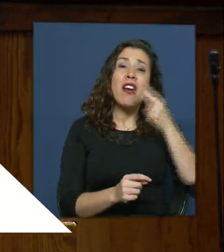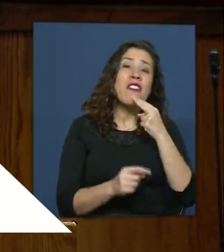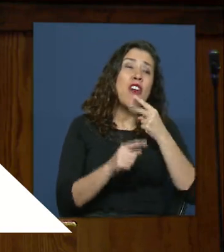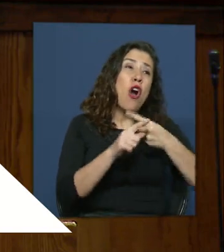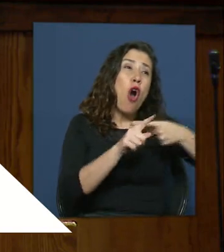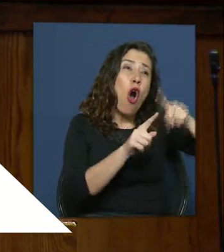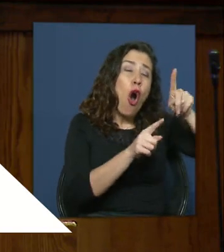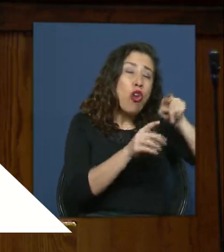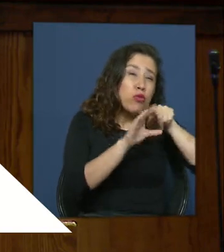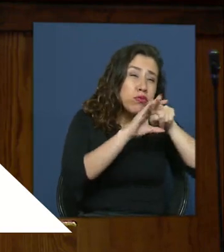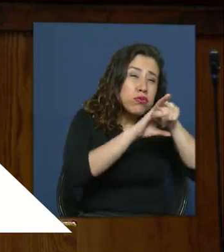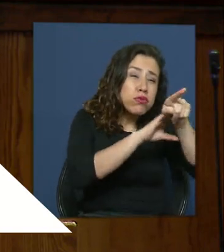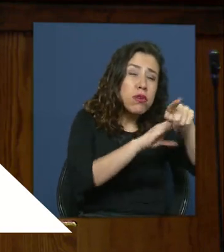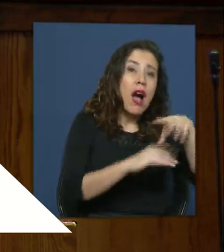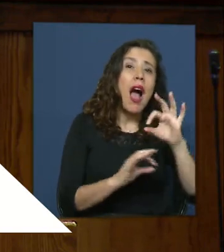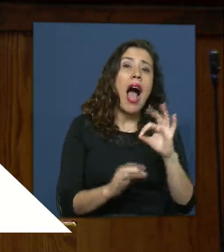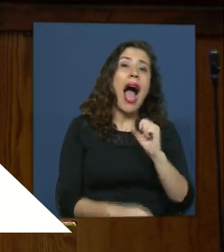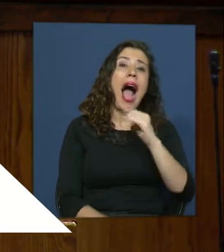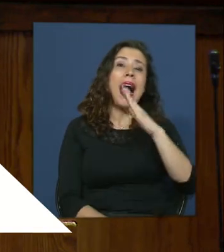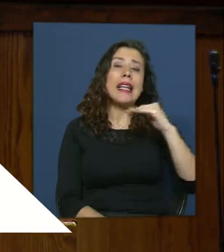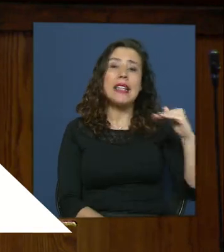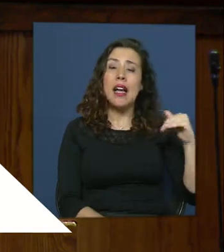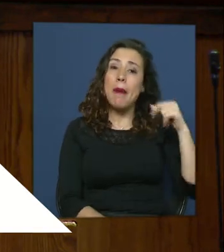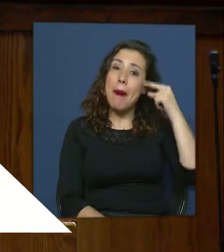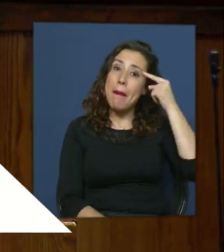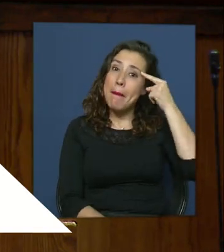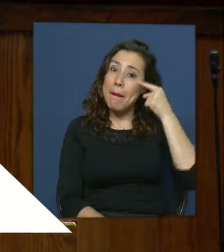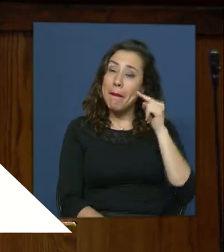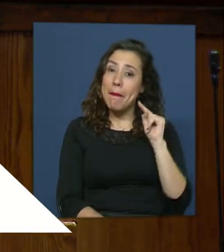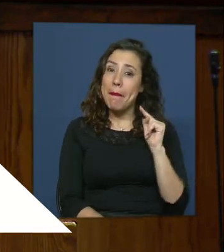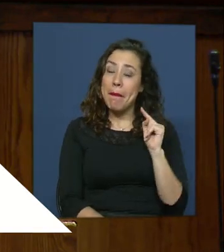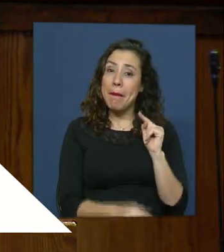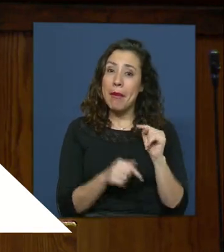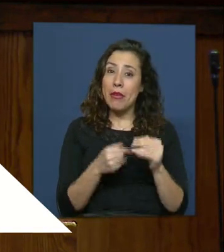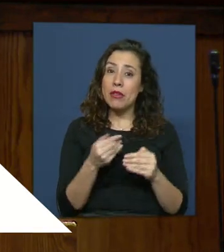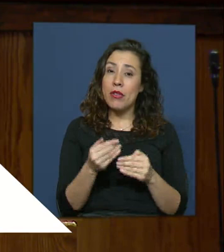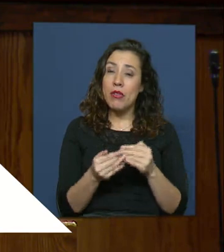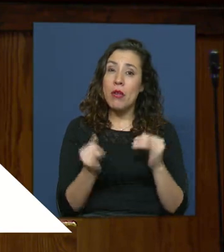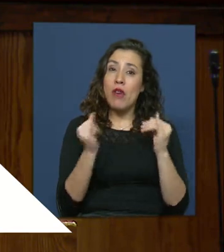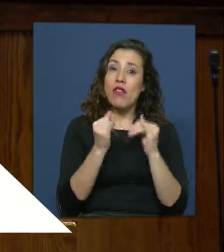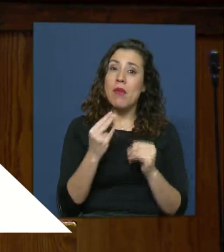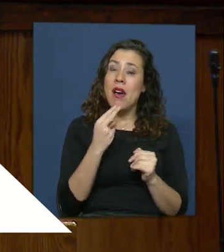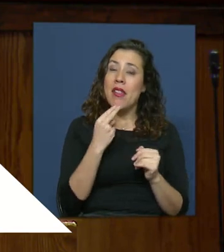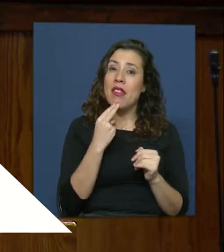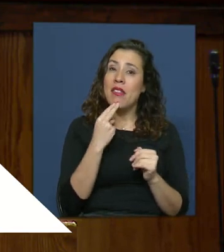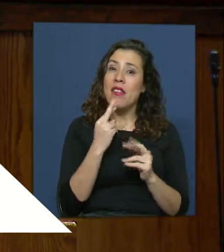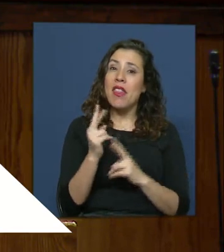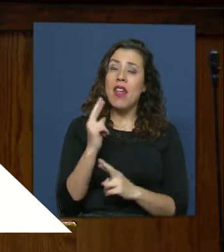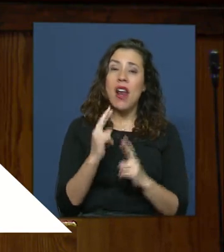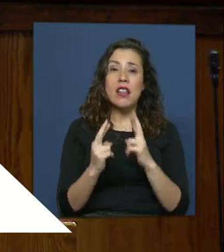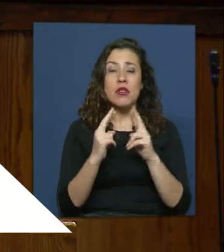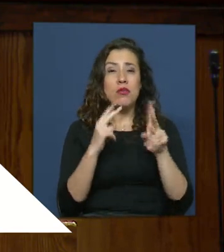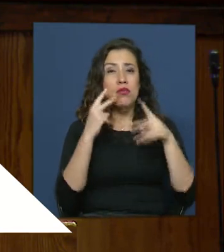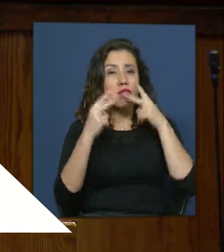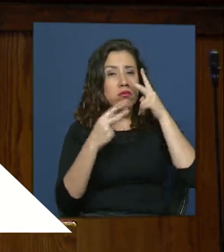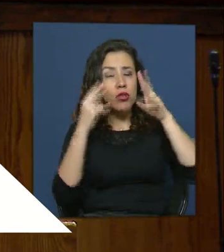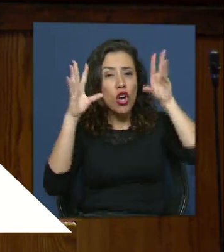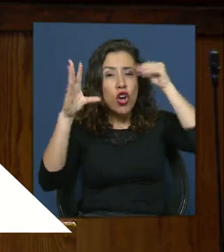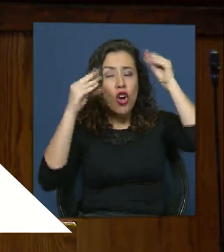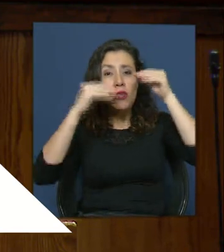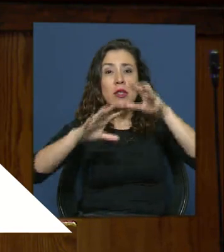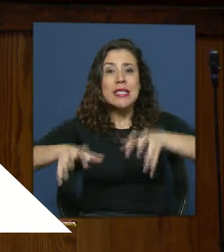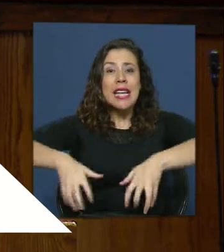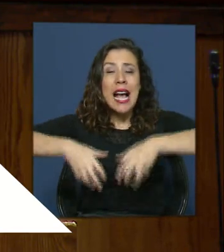la región de Atacama principalmente. No obstante, estos procesos, los modos de vida vinculados al conocimiento y explotación del